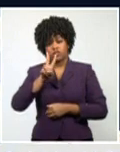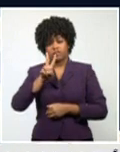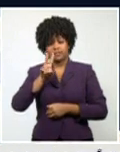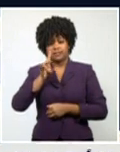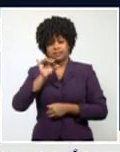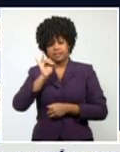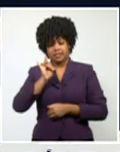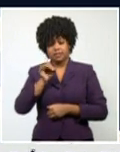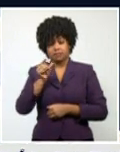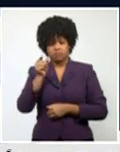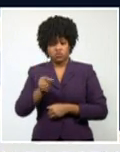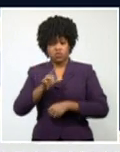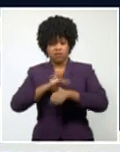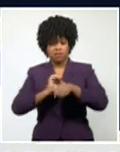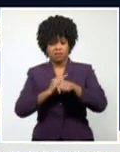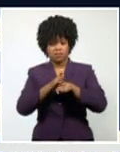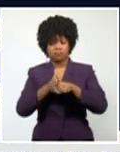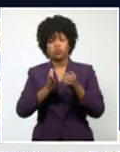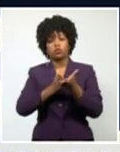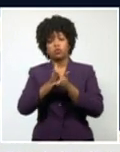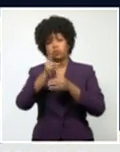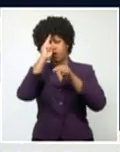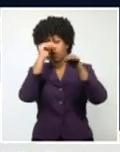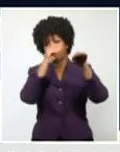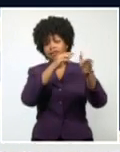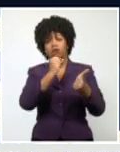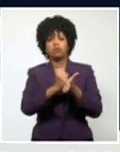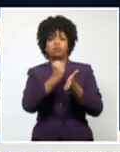enfermedad, se mantienen ingresados confirmados